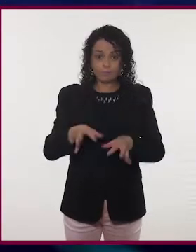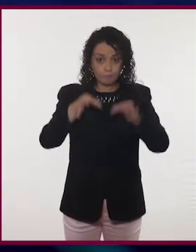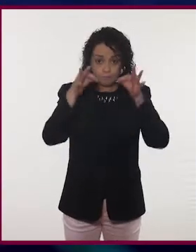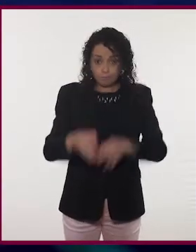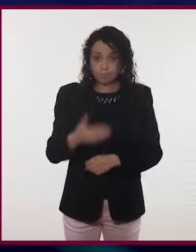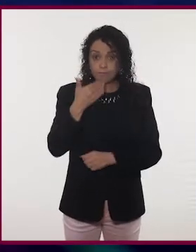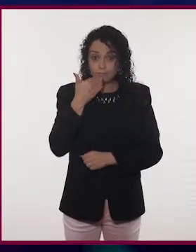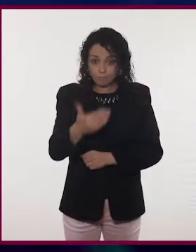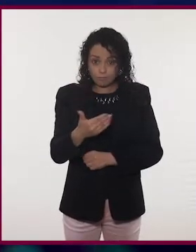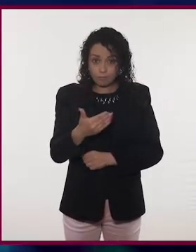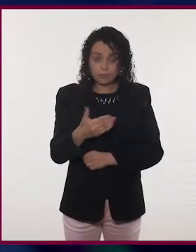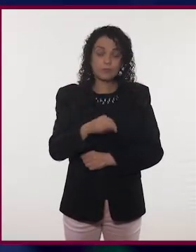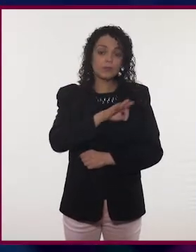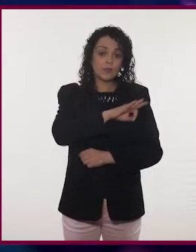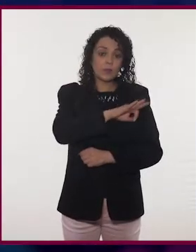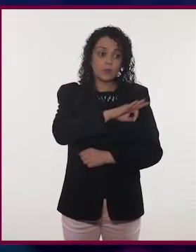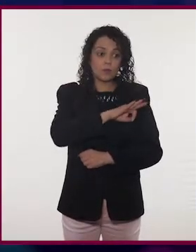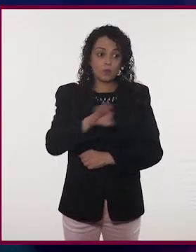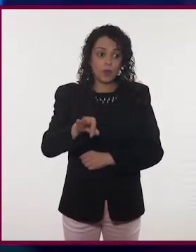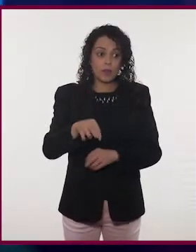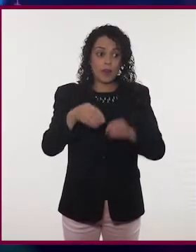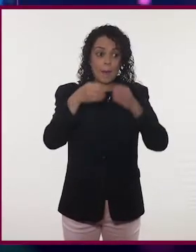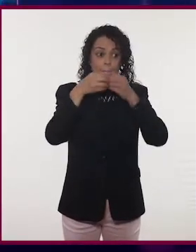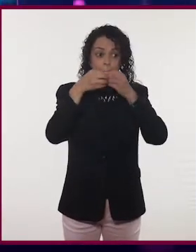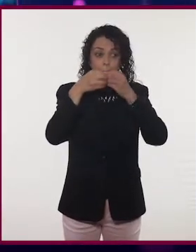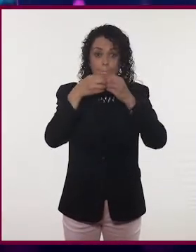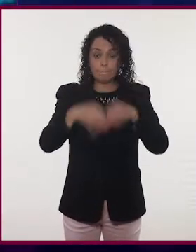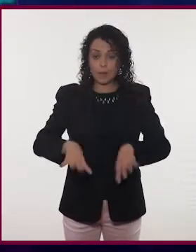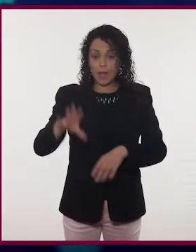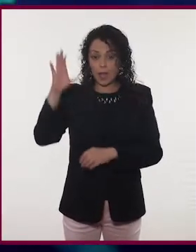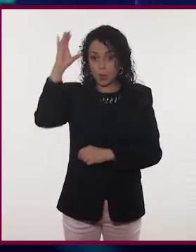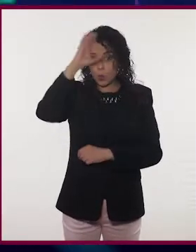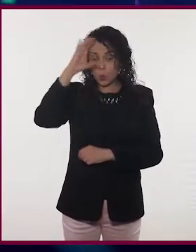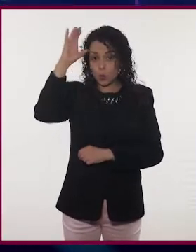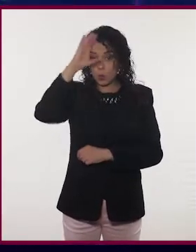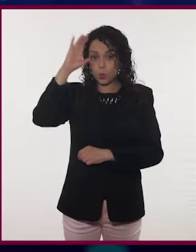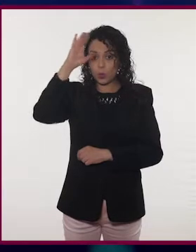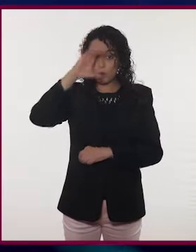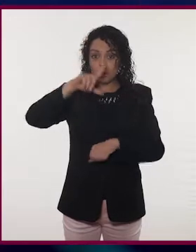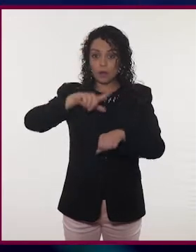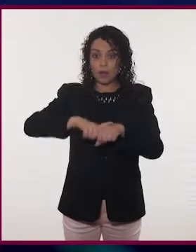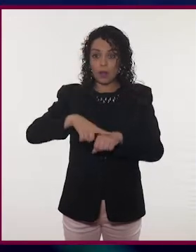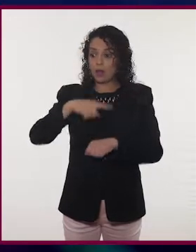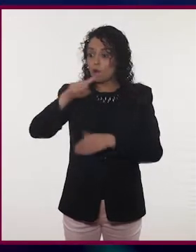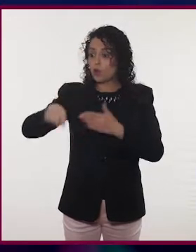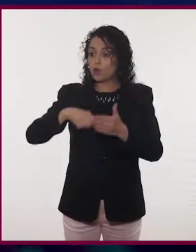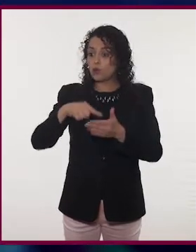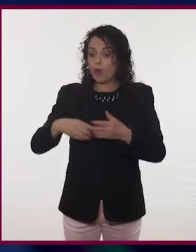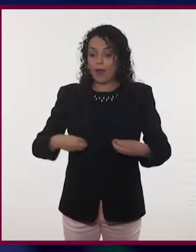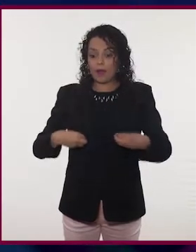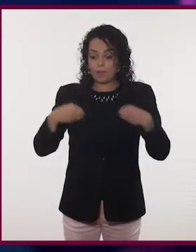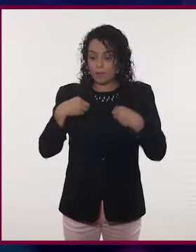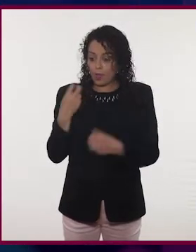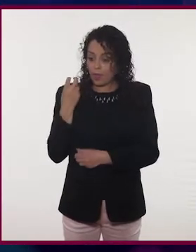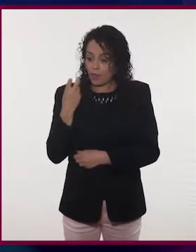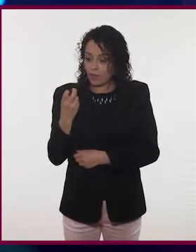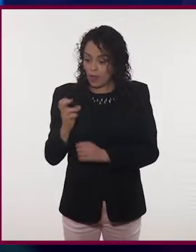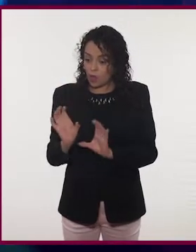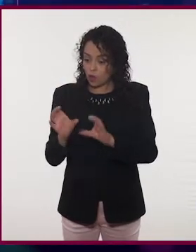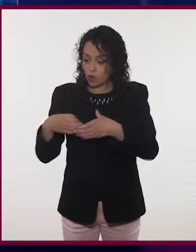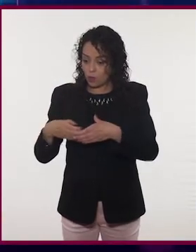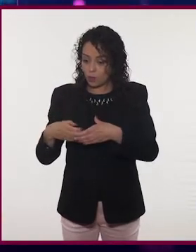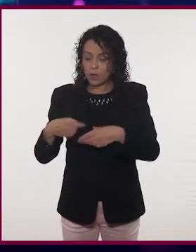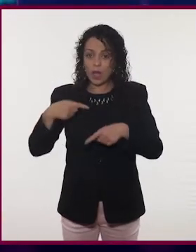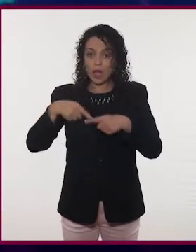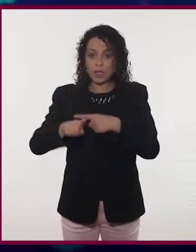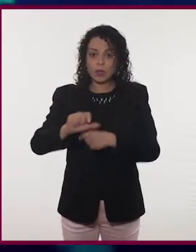adecuada, puede llegar a perderse la cultura de la localidad o de la comunidad y empezar a apropiarse